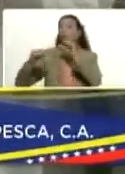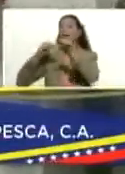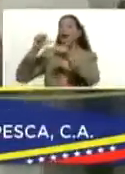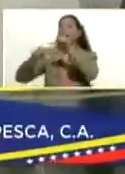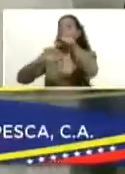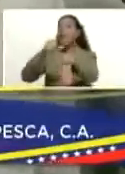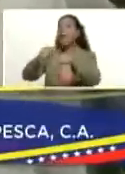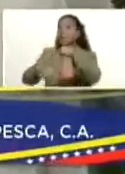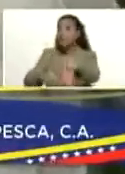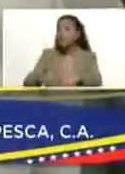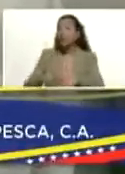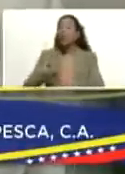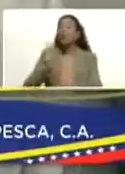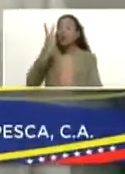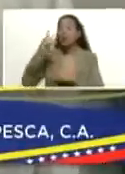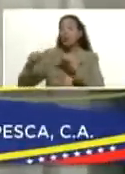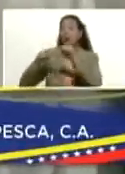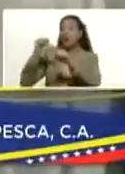trabajando,